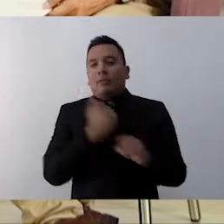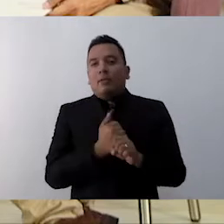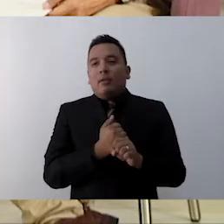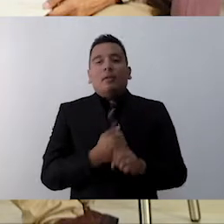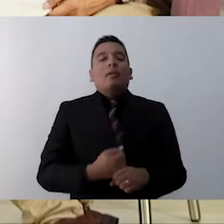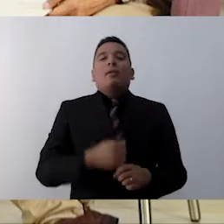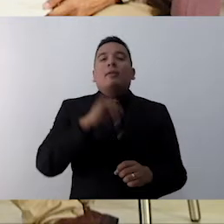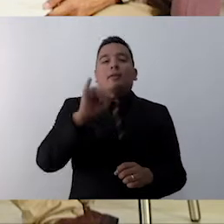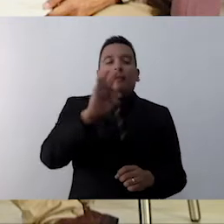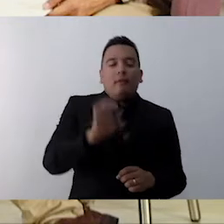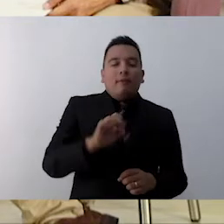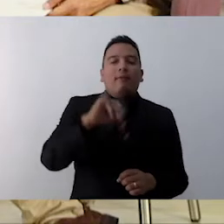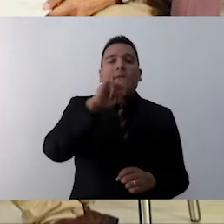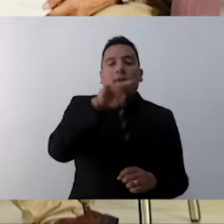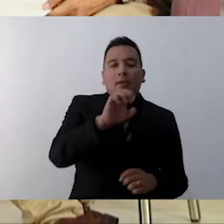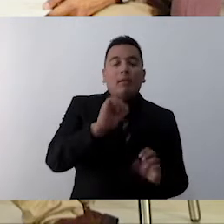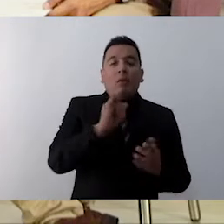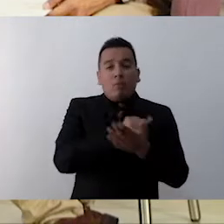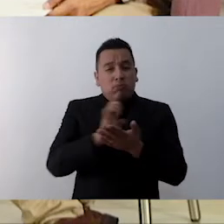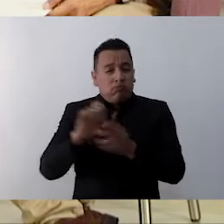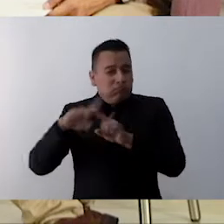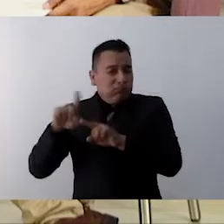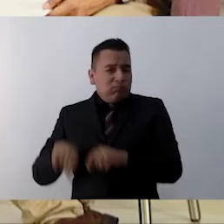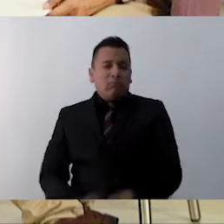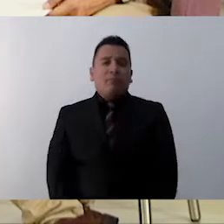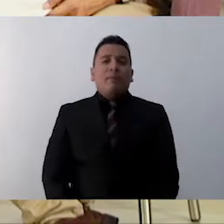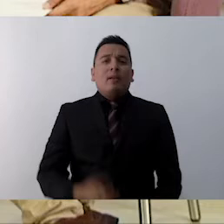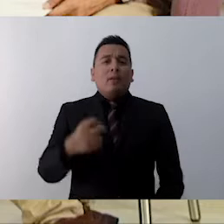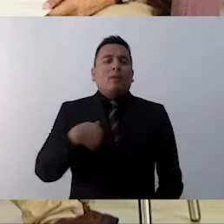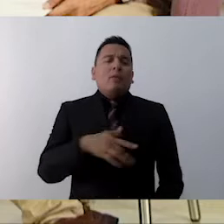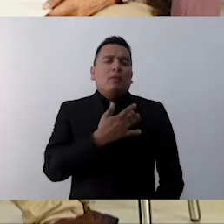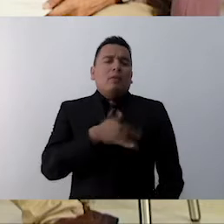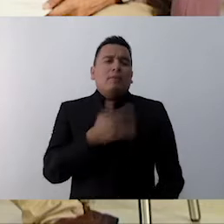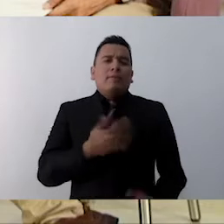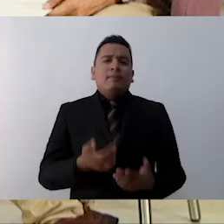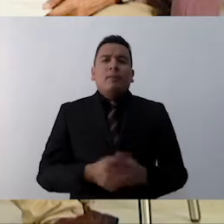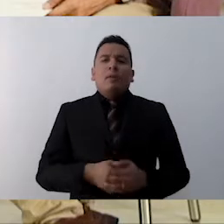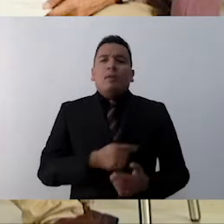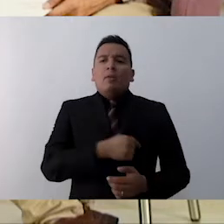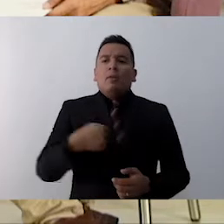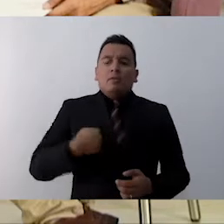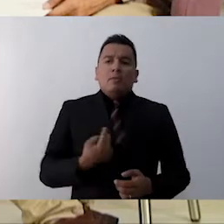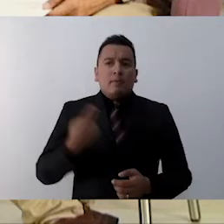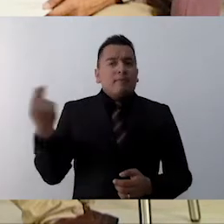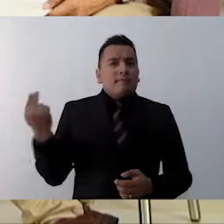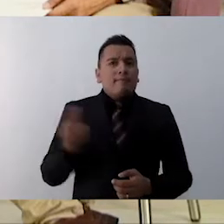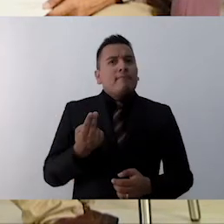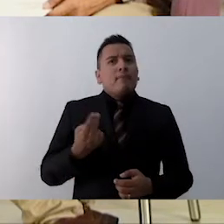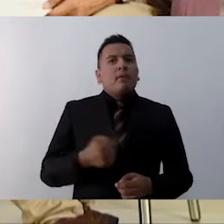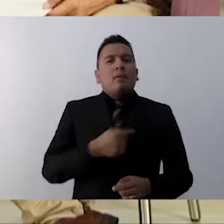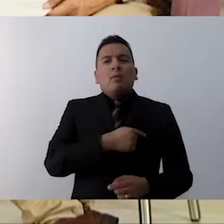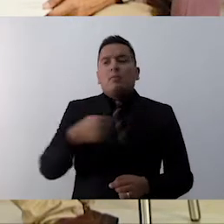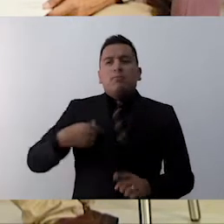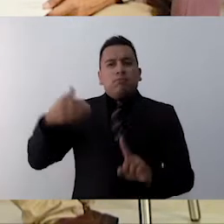el IFE, INE actualmente, como en los institutos electorales. Me parece a mí que donde deberíamos de